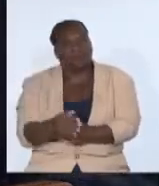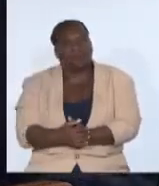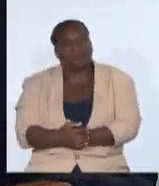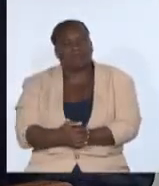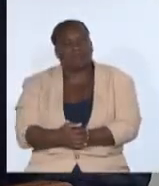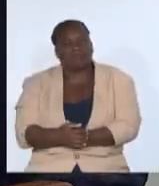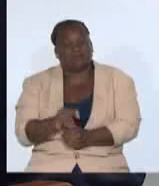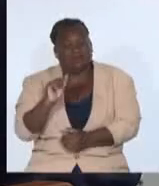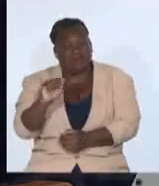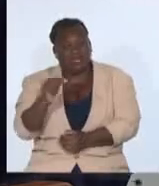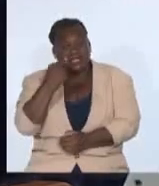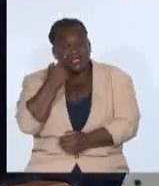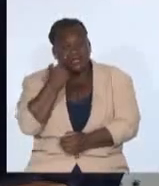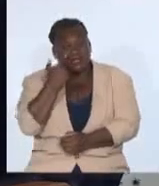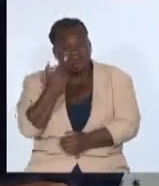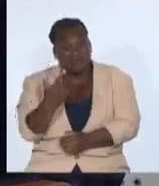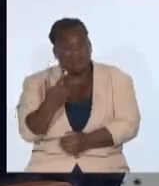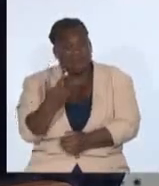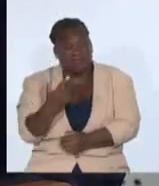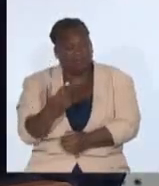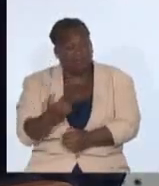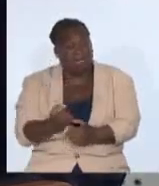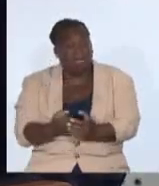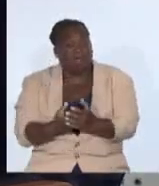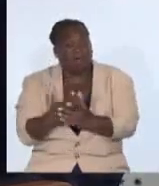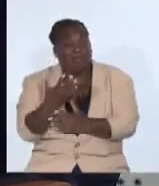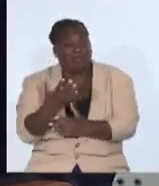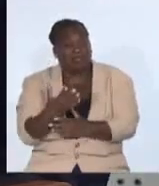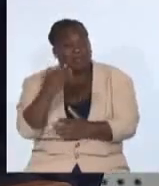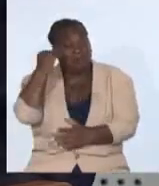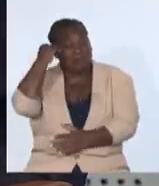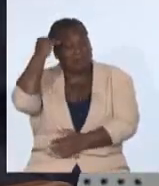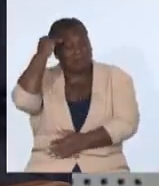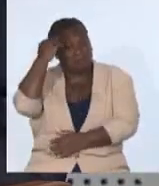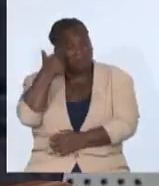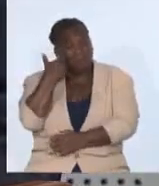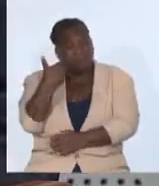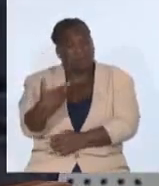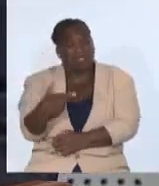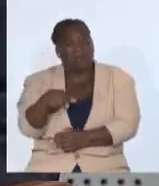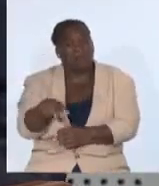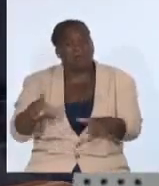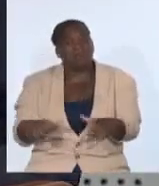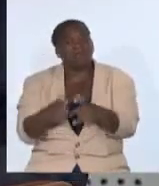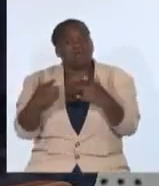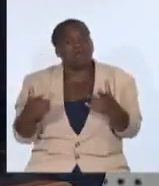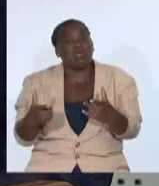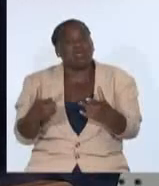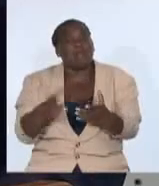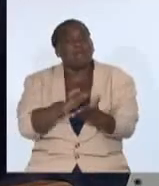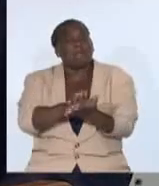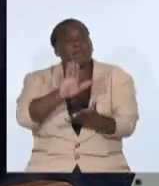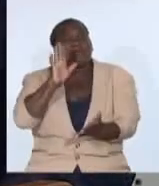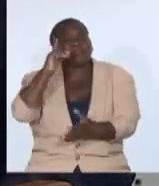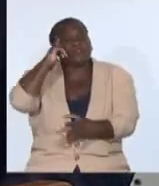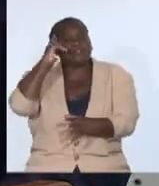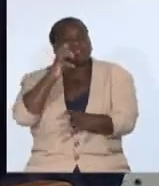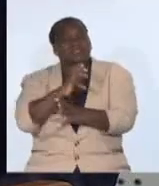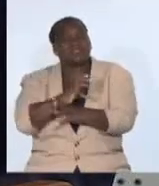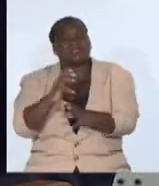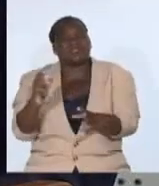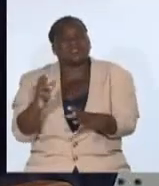este empeño la creación de capacidad es clave para hacer realidad las promesas de la ciencia la tecnología